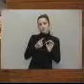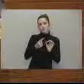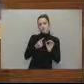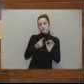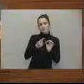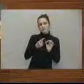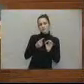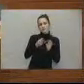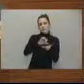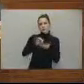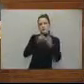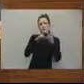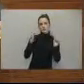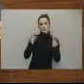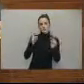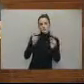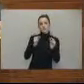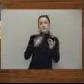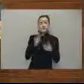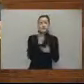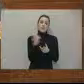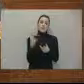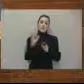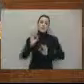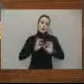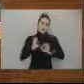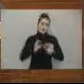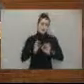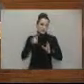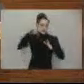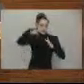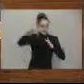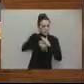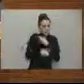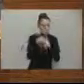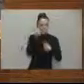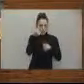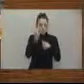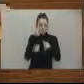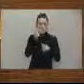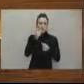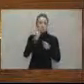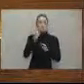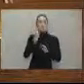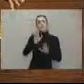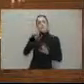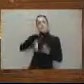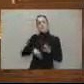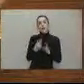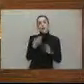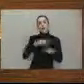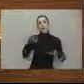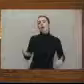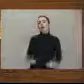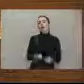que requiere una planificación mucho más, ya digo, profunda y mucho más concienzuda, pero esas actuaciones a medio y